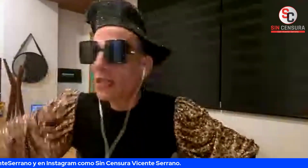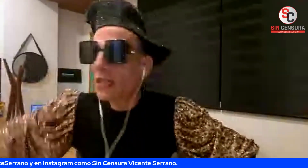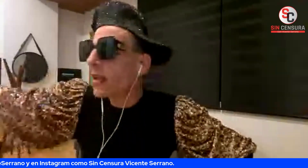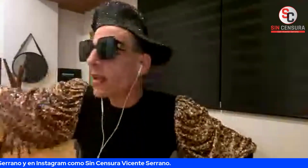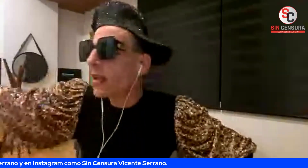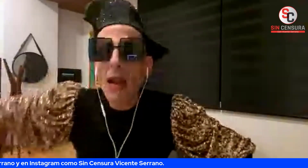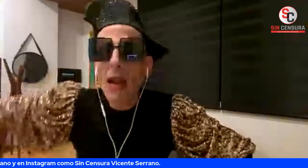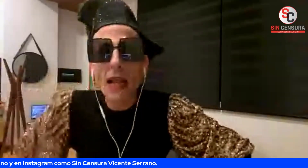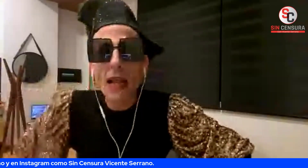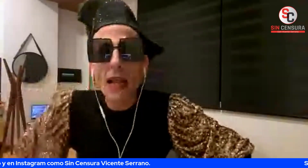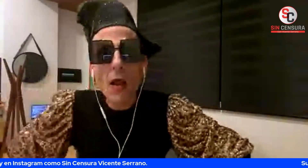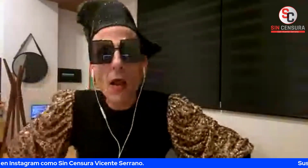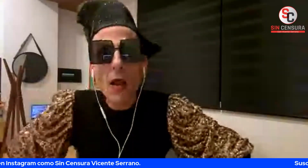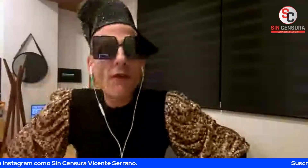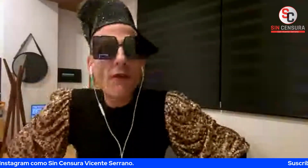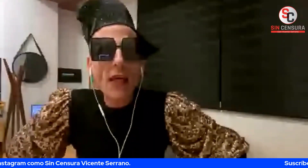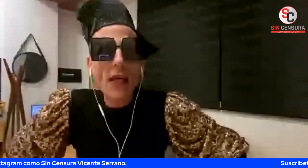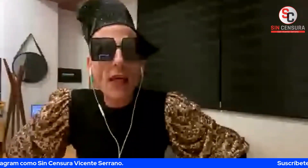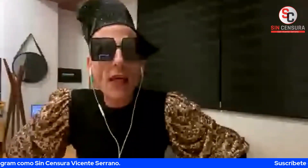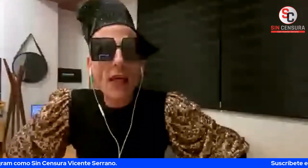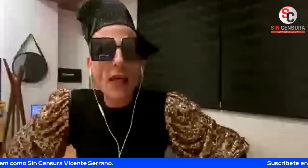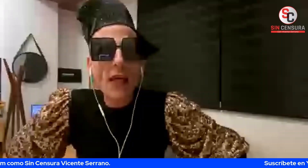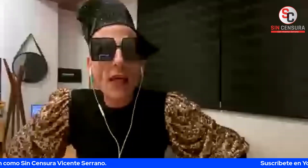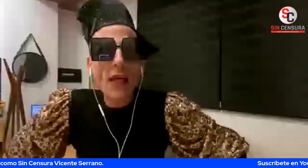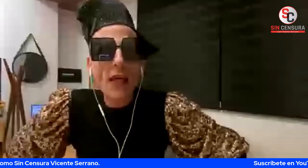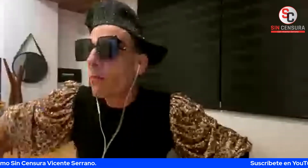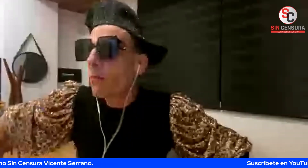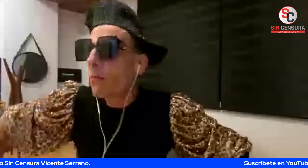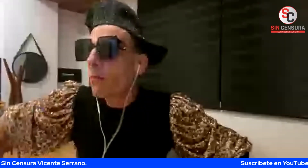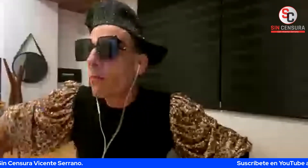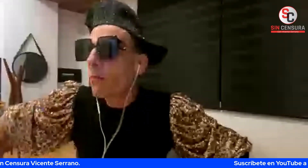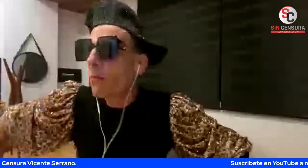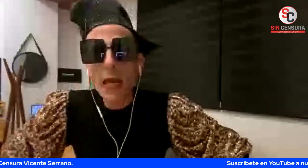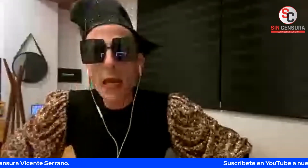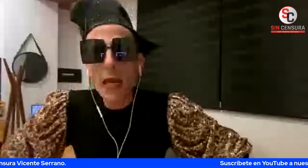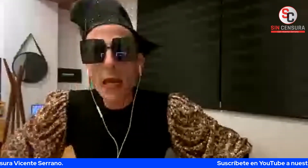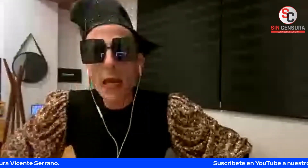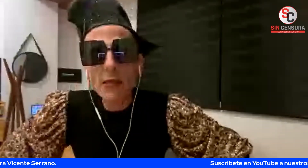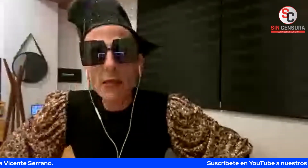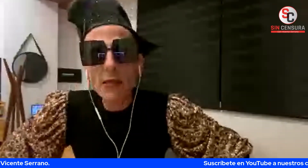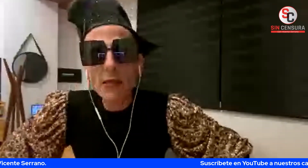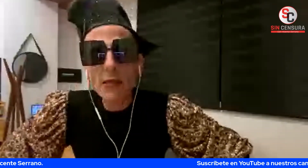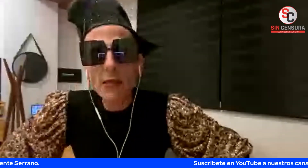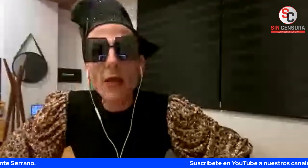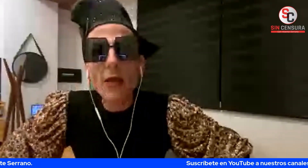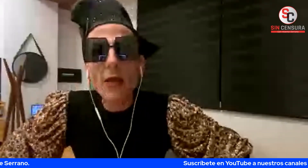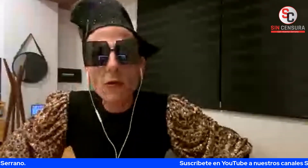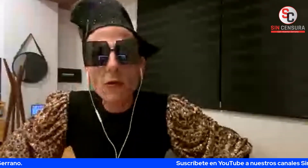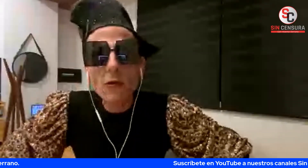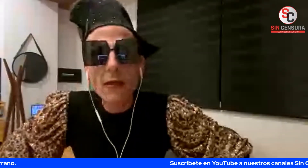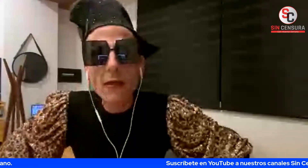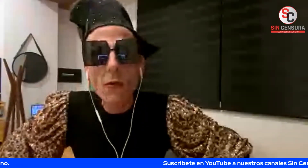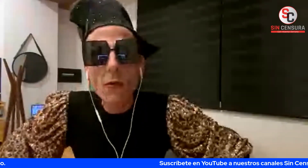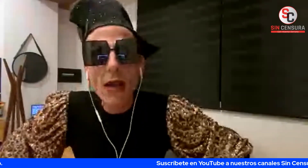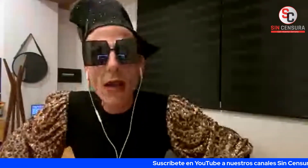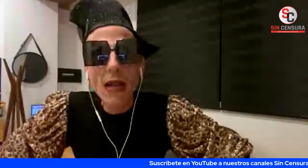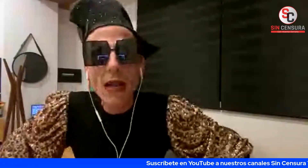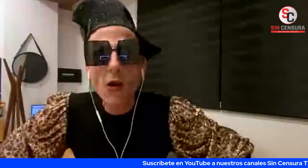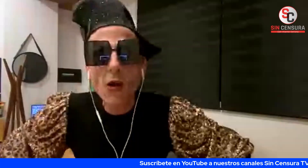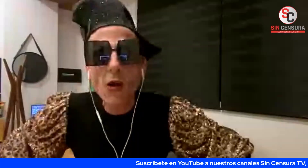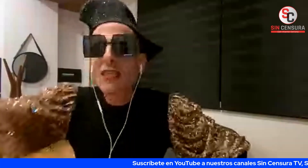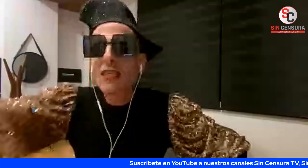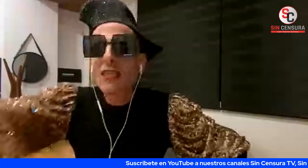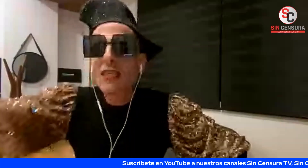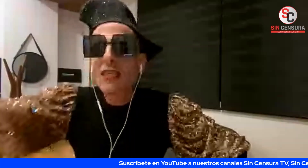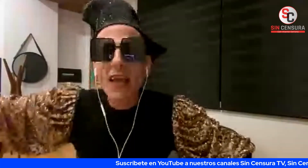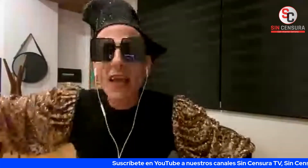razón, decías que tenían muy buena relación Alfredo del Mazo, Claudia Sheinbaum y Andrés Manuel López Obrador, ¿y por qué carajos no van a tener una buena